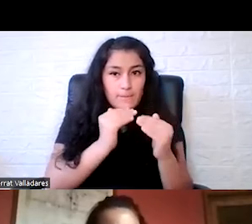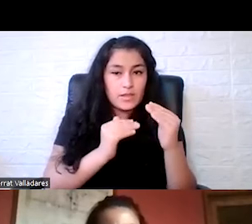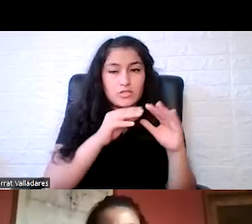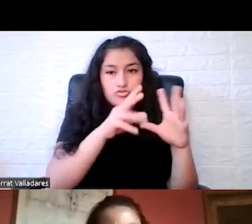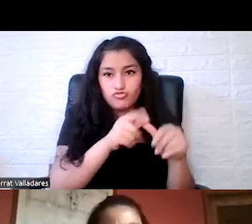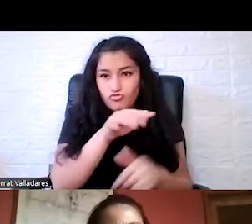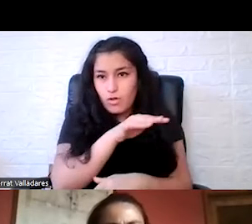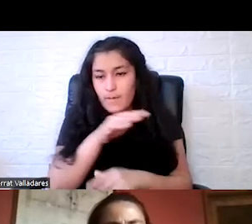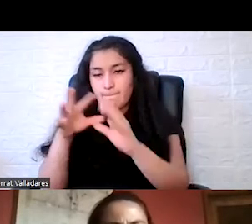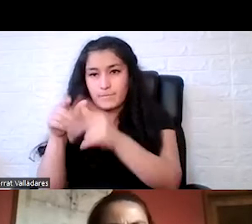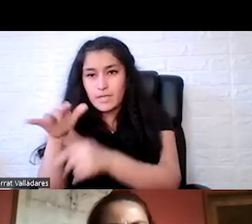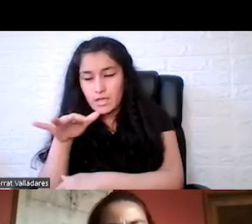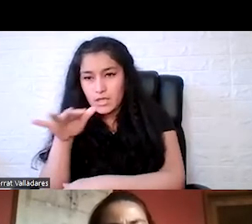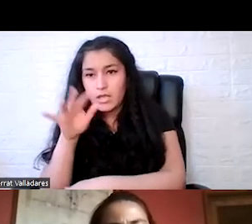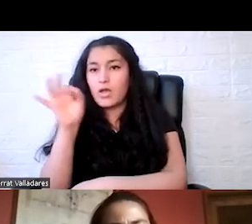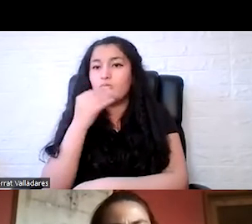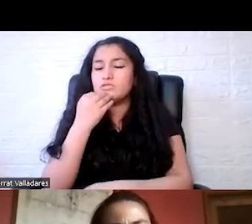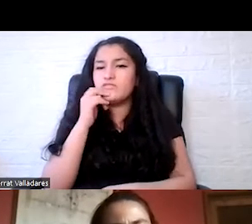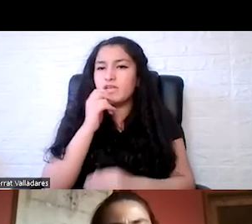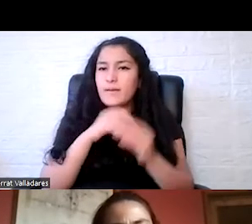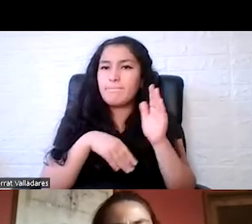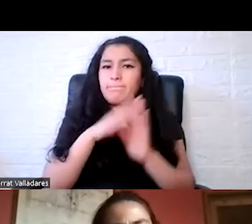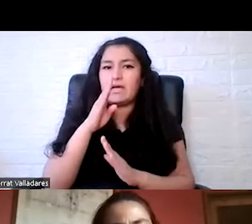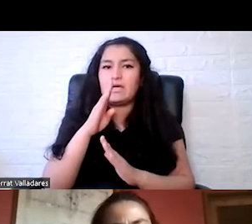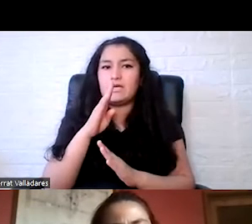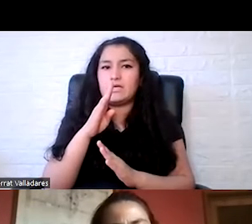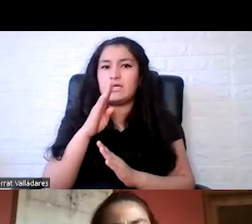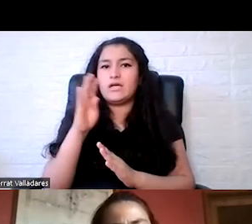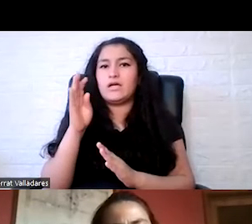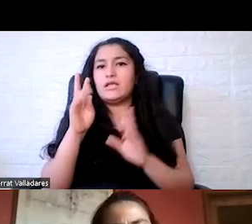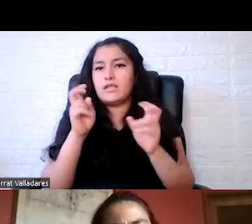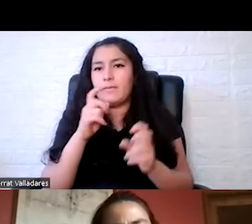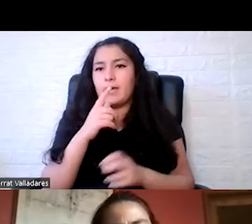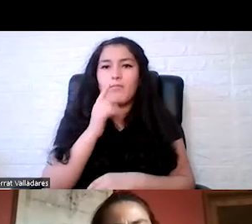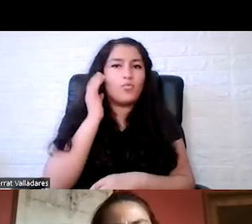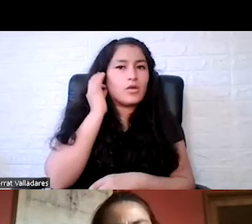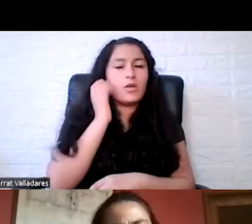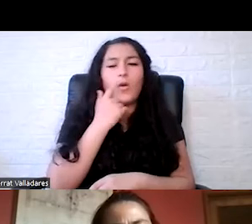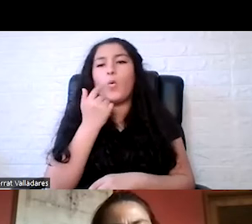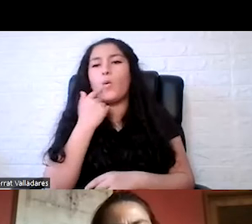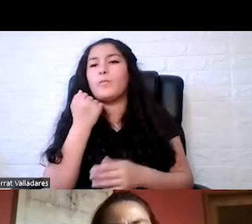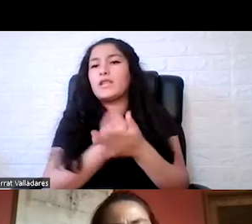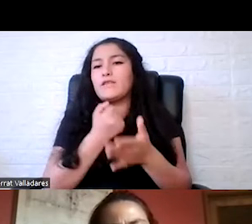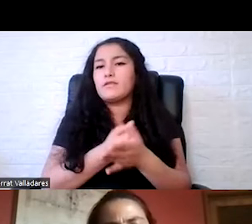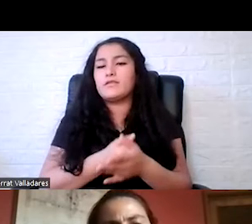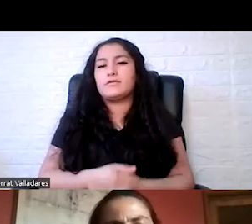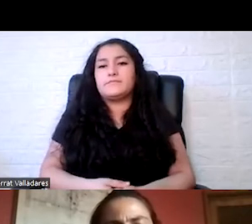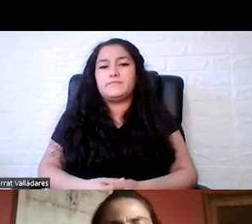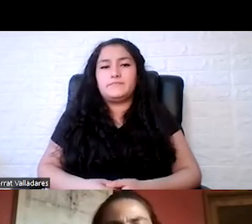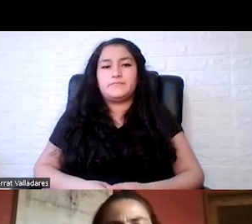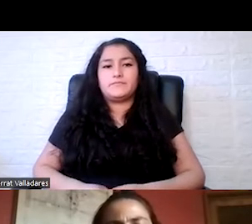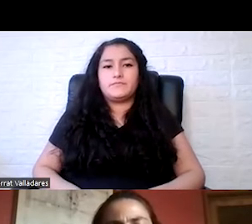son más en número o menos que en relación a activistas varones? Eso.